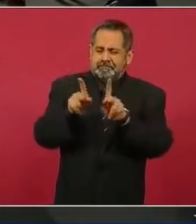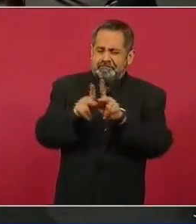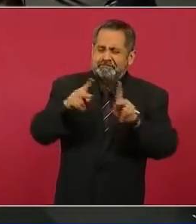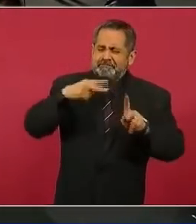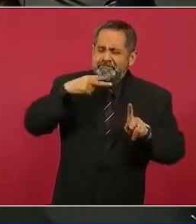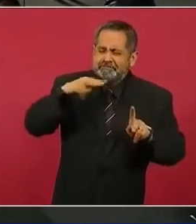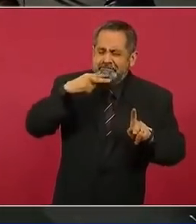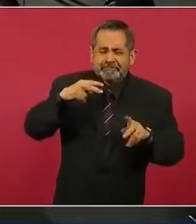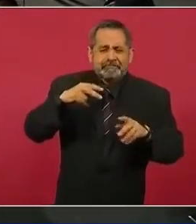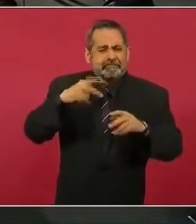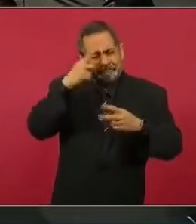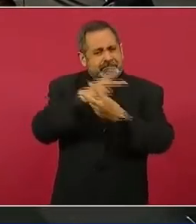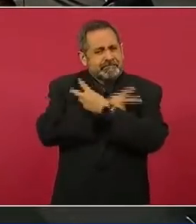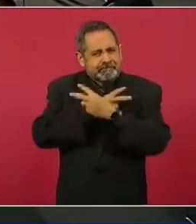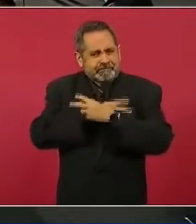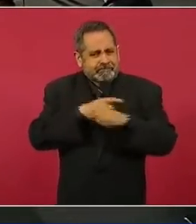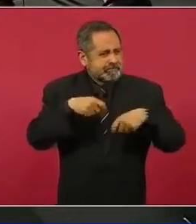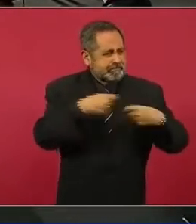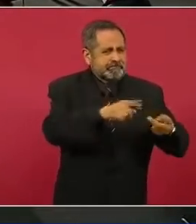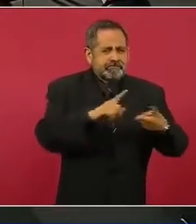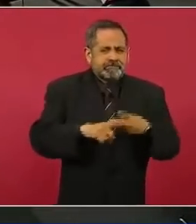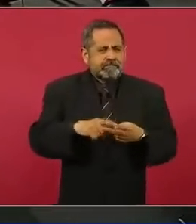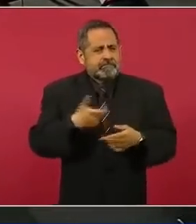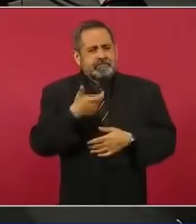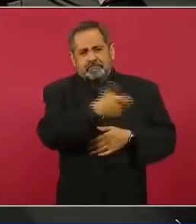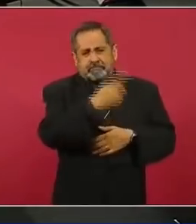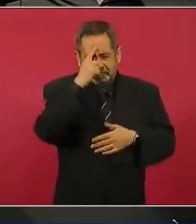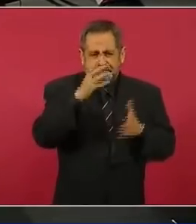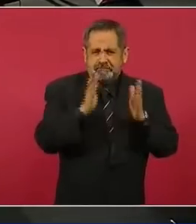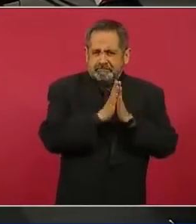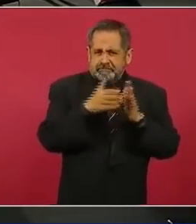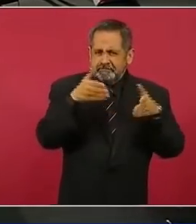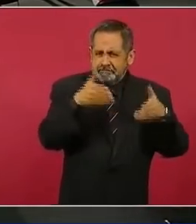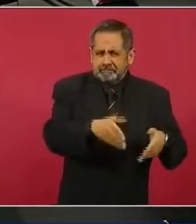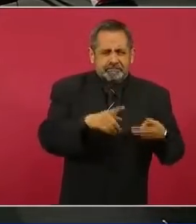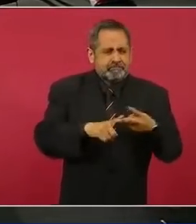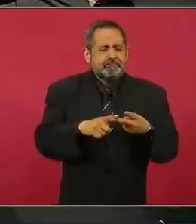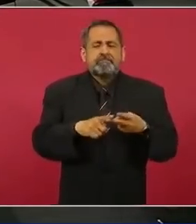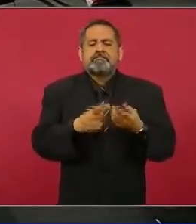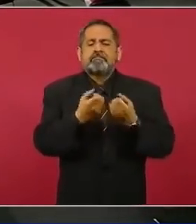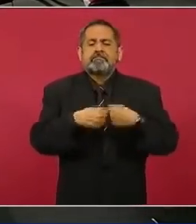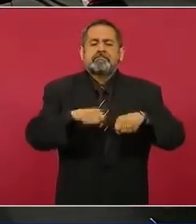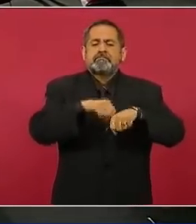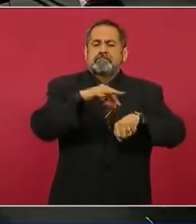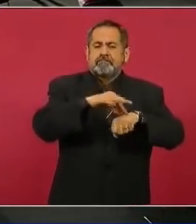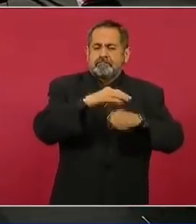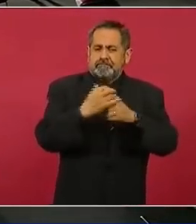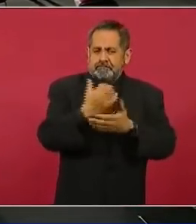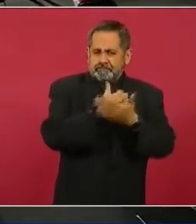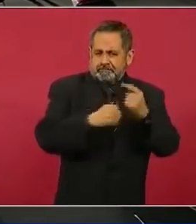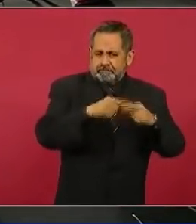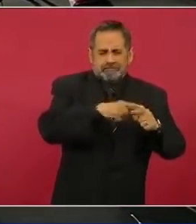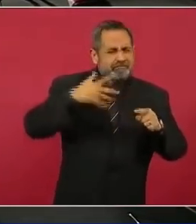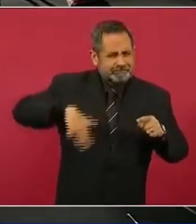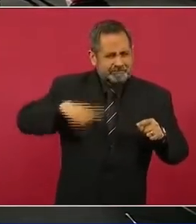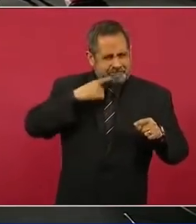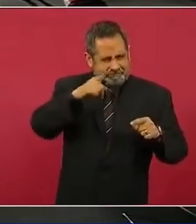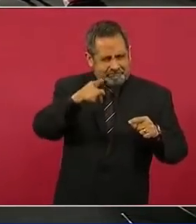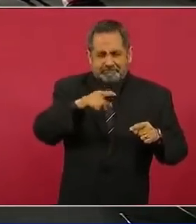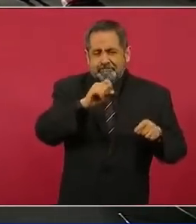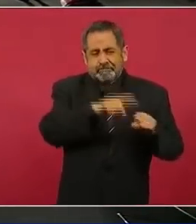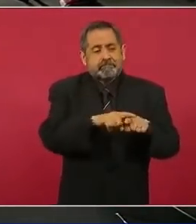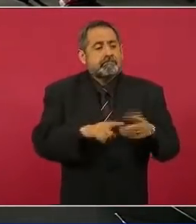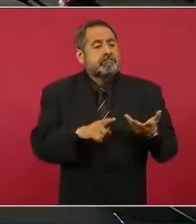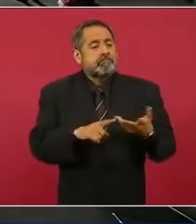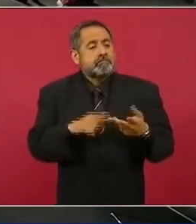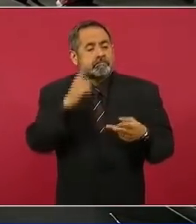seguro de vida institucional, pago de defunción, de seguro de gastos médicos que usted acaba de mencionar,